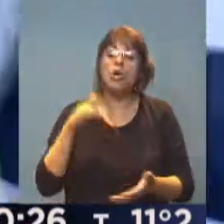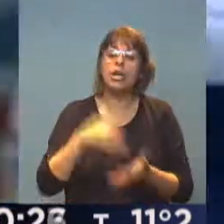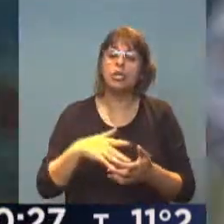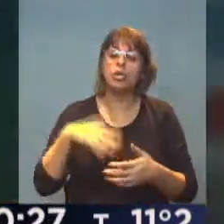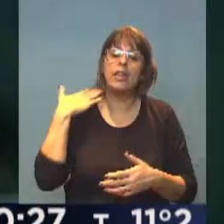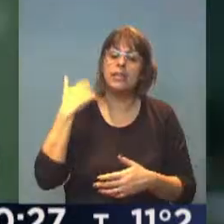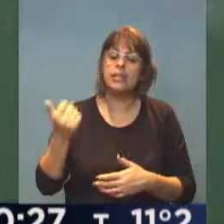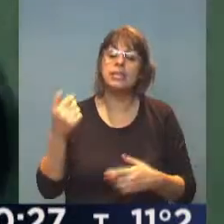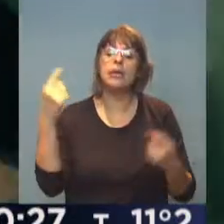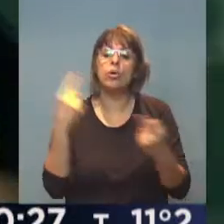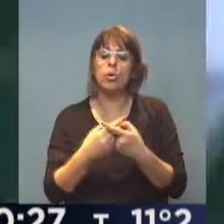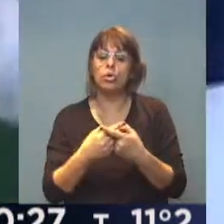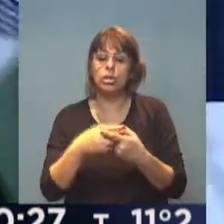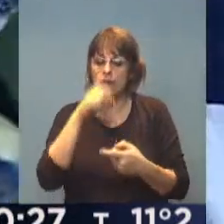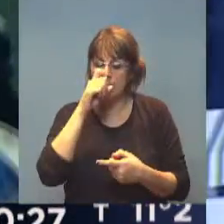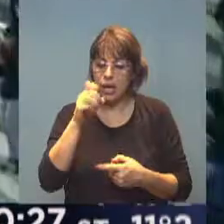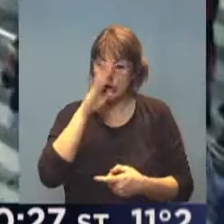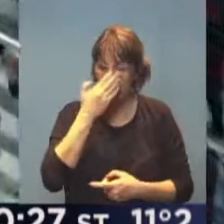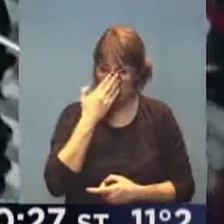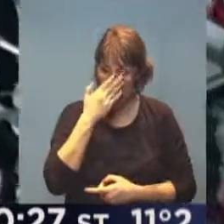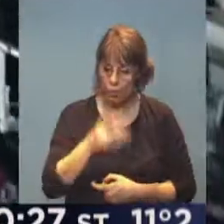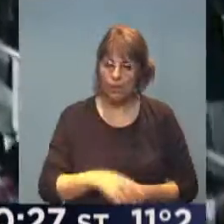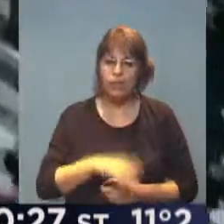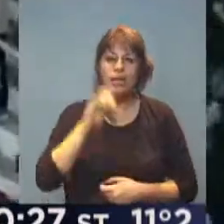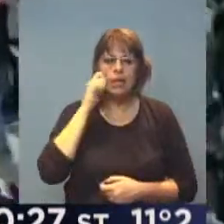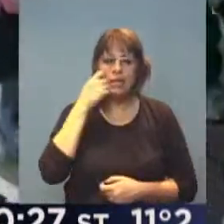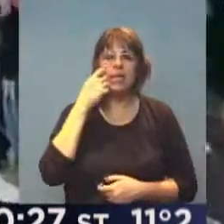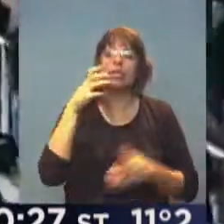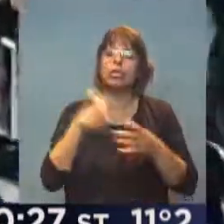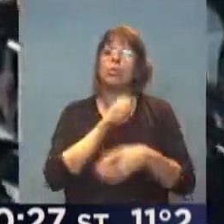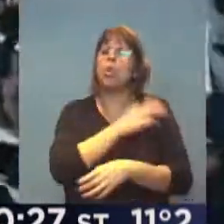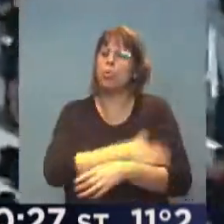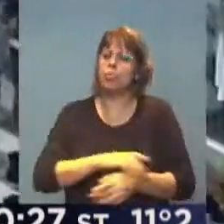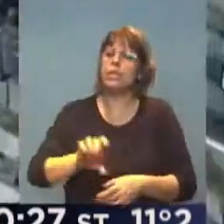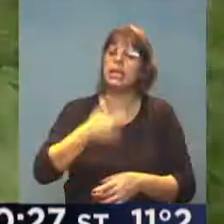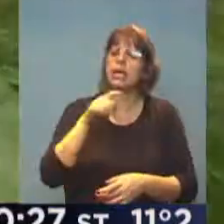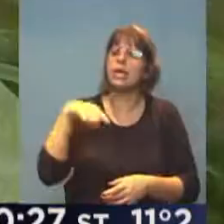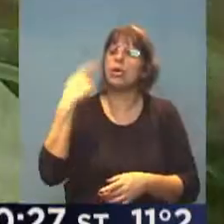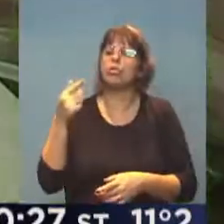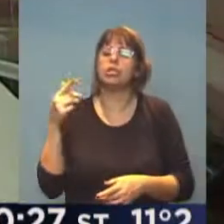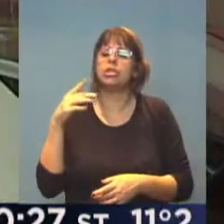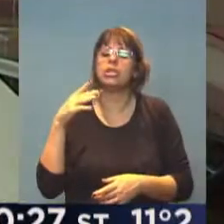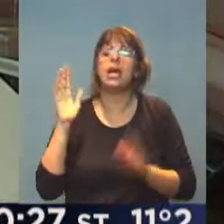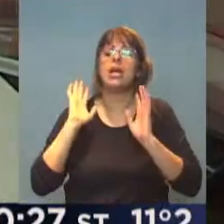rival a Belgrano de Córdoba. Qué lindo que es cuando el humilde le gana al grande, ¿no? ¿Qué le parece?